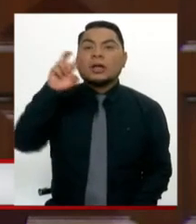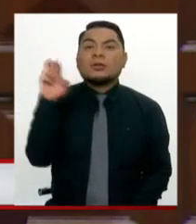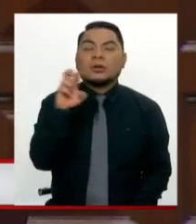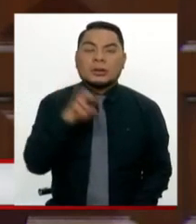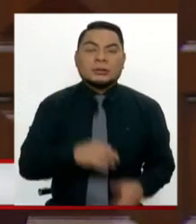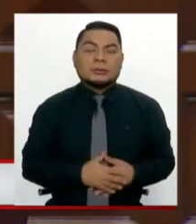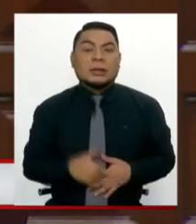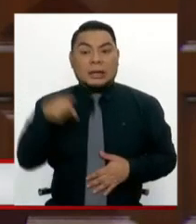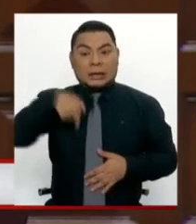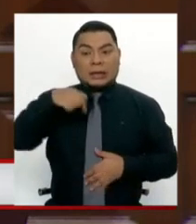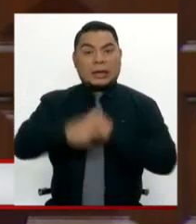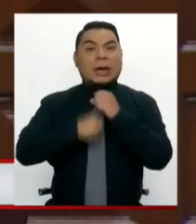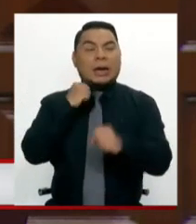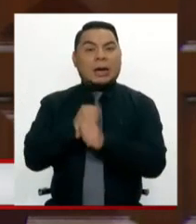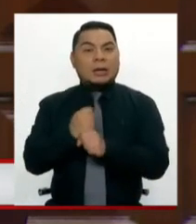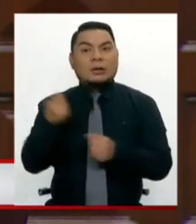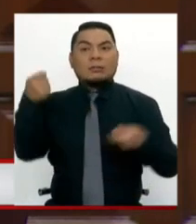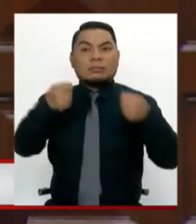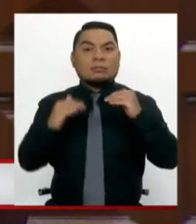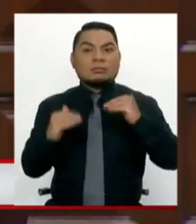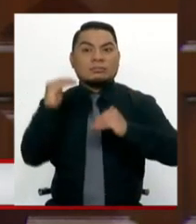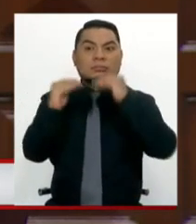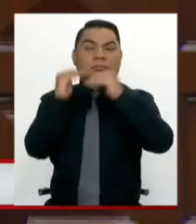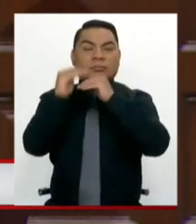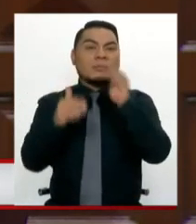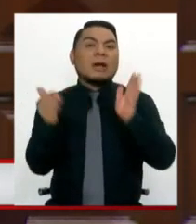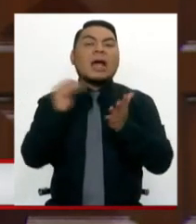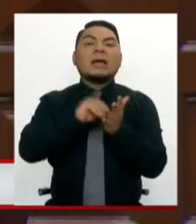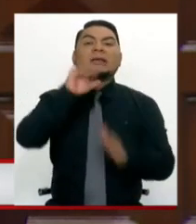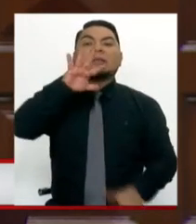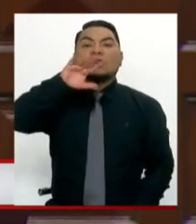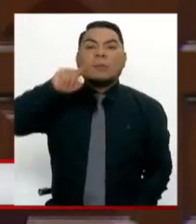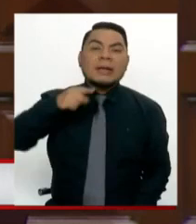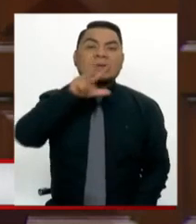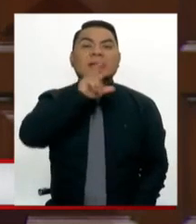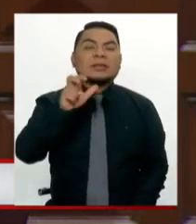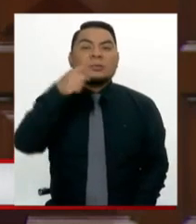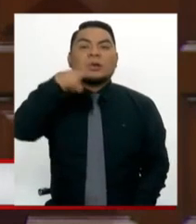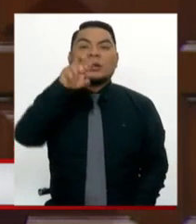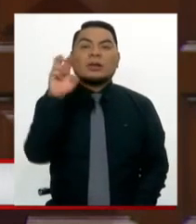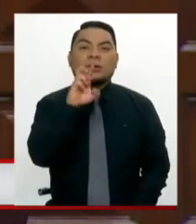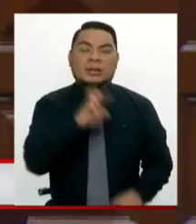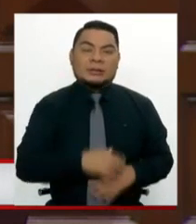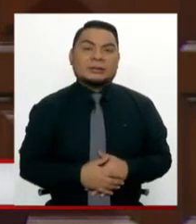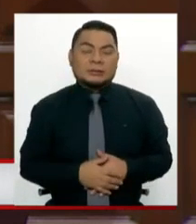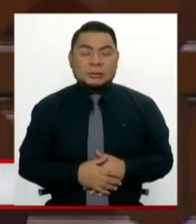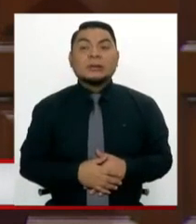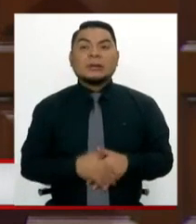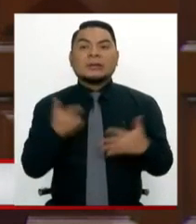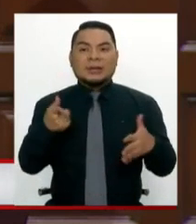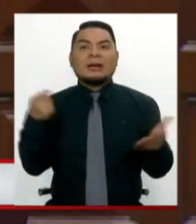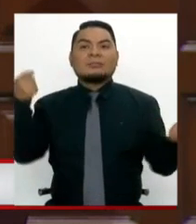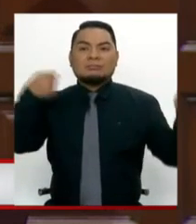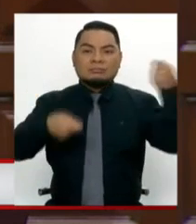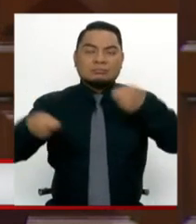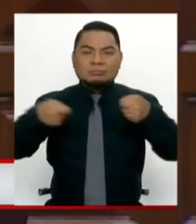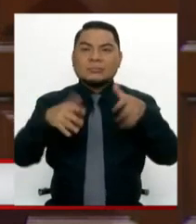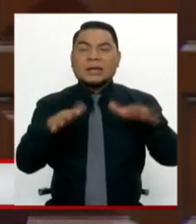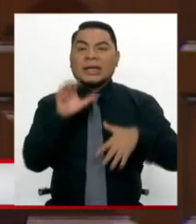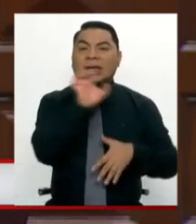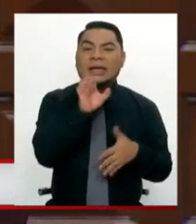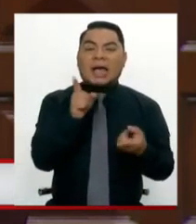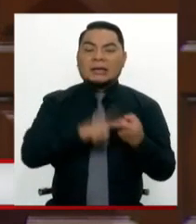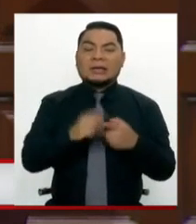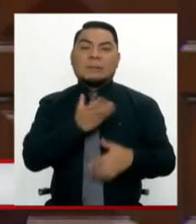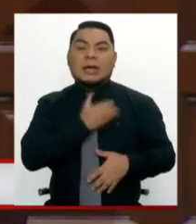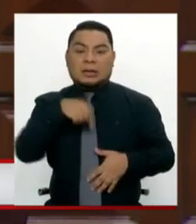dólares. Para este año se proyecta que llegará a 5.300 millones de dólares, habiéndose invertido entre enero y